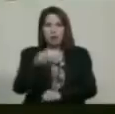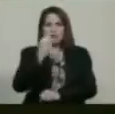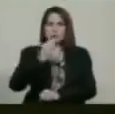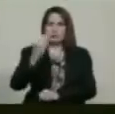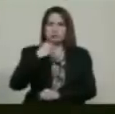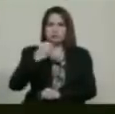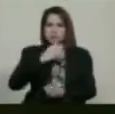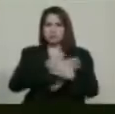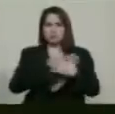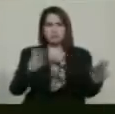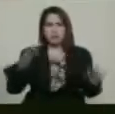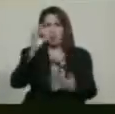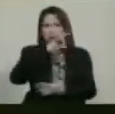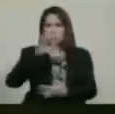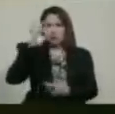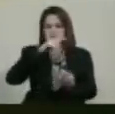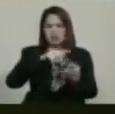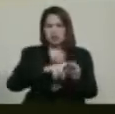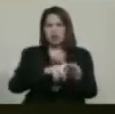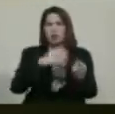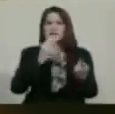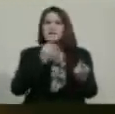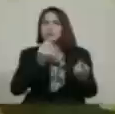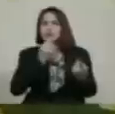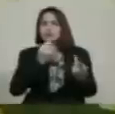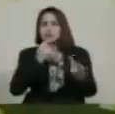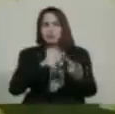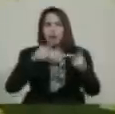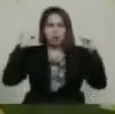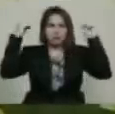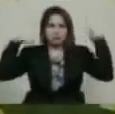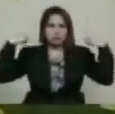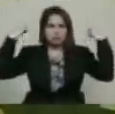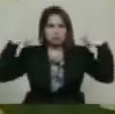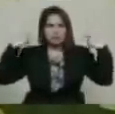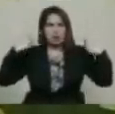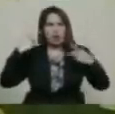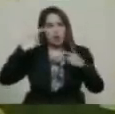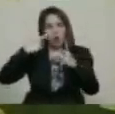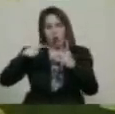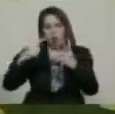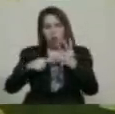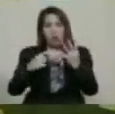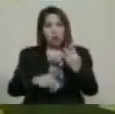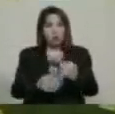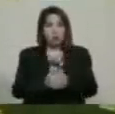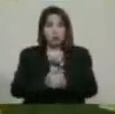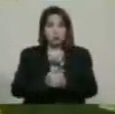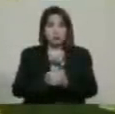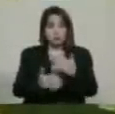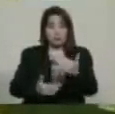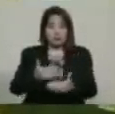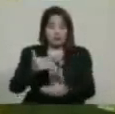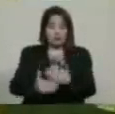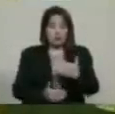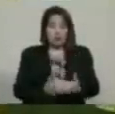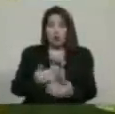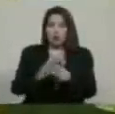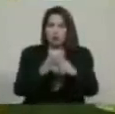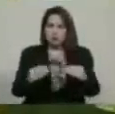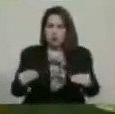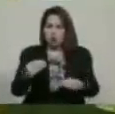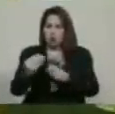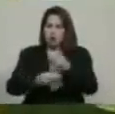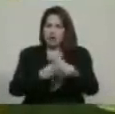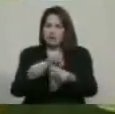cría de porcinos, de cabras, y así vamos a estar nosotros también con la siembra, porque tenemos que adelantarnos a todo lo que ha sido esa guerra económica,